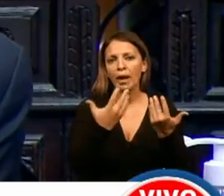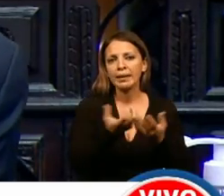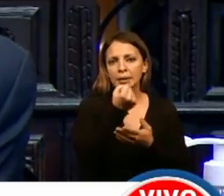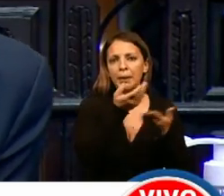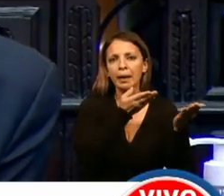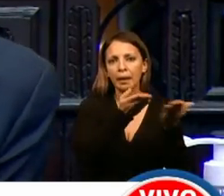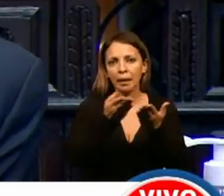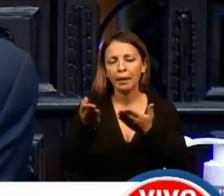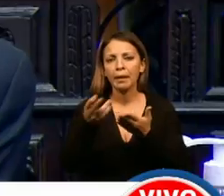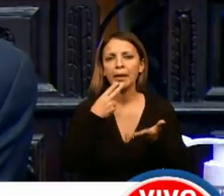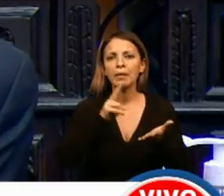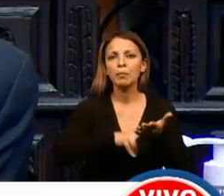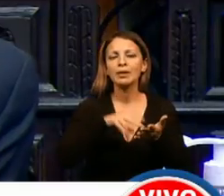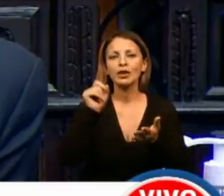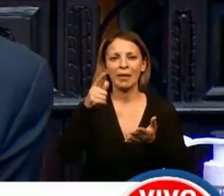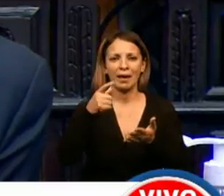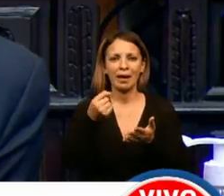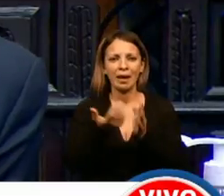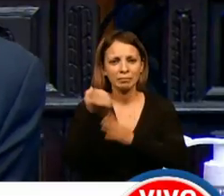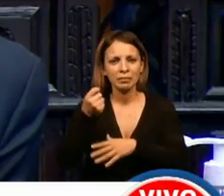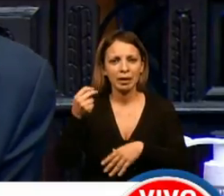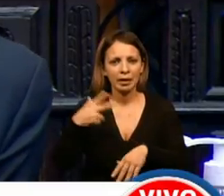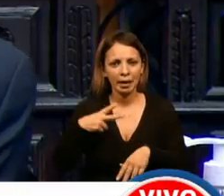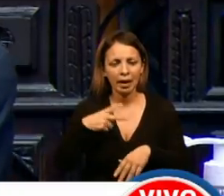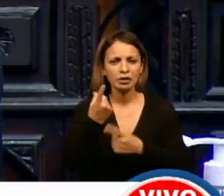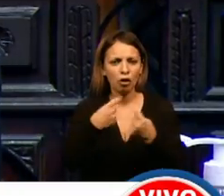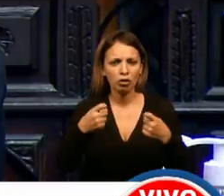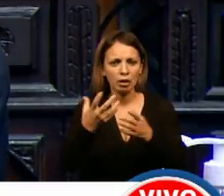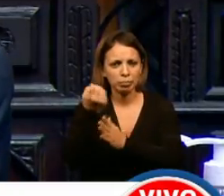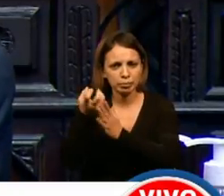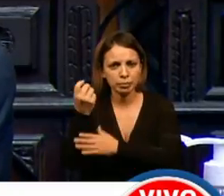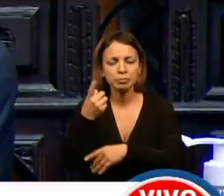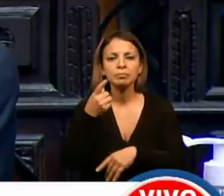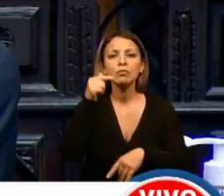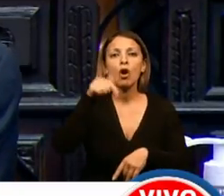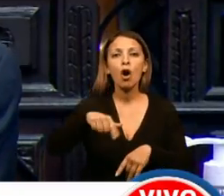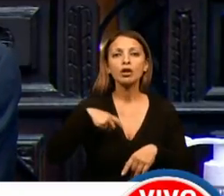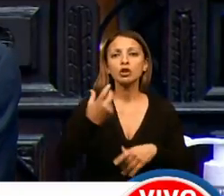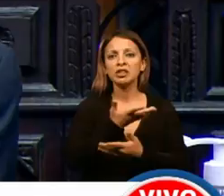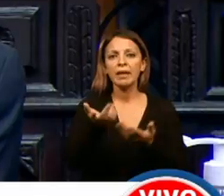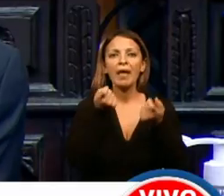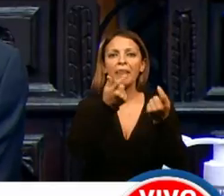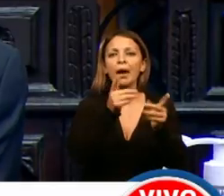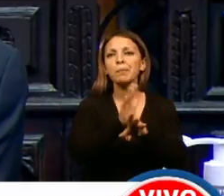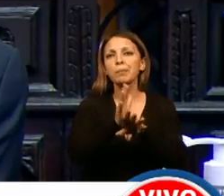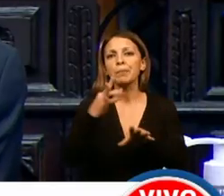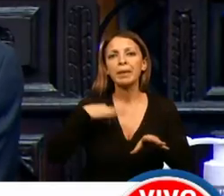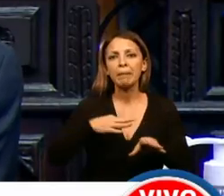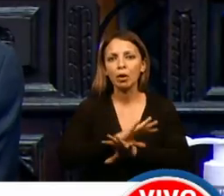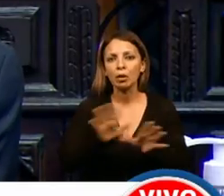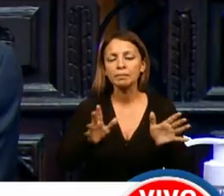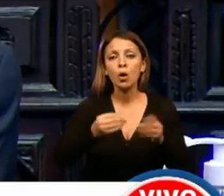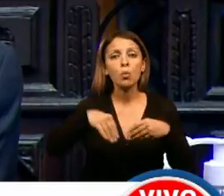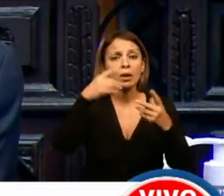contribuyente del impuesto a la riqueza hoy esta sociedad lo está lo está premiando cualquiera que haya sido